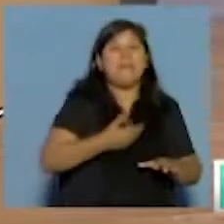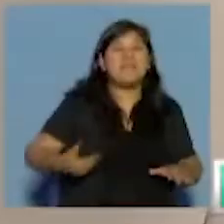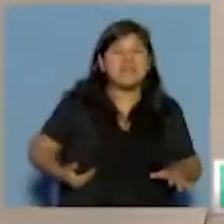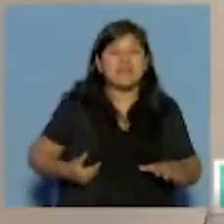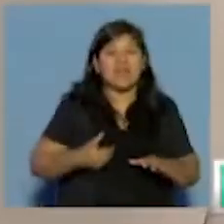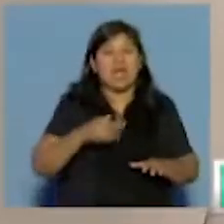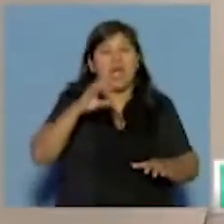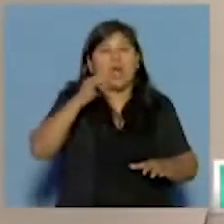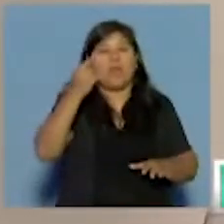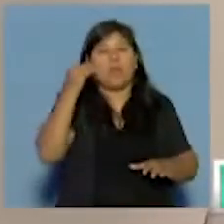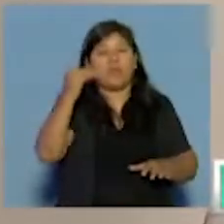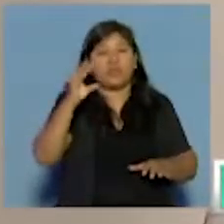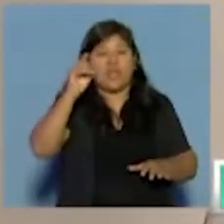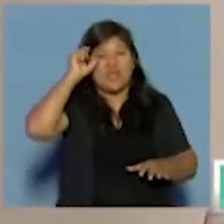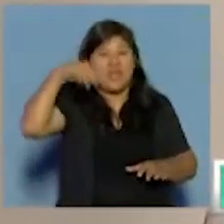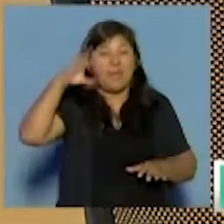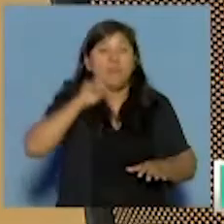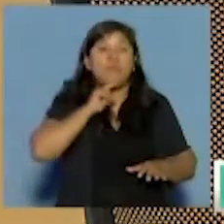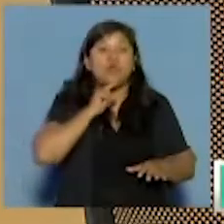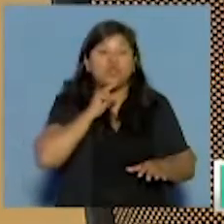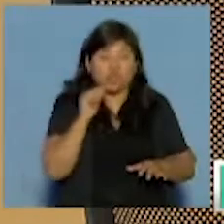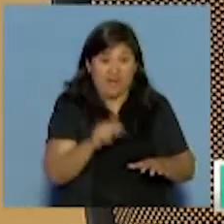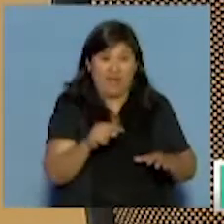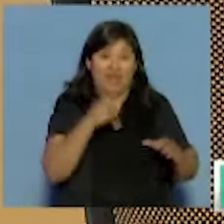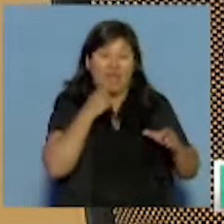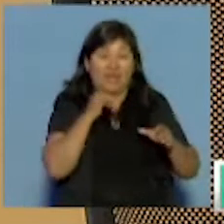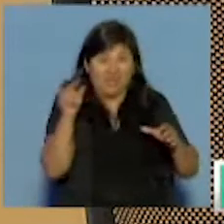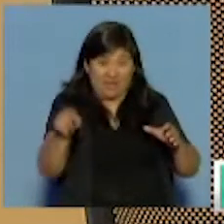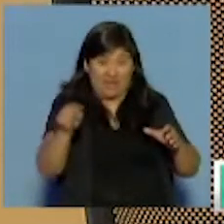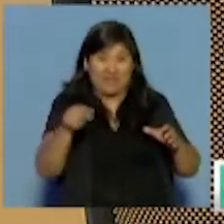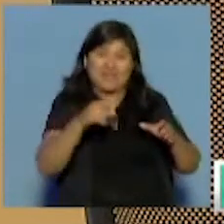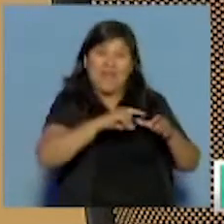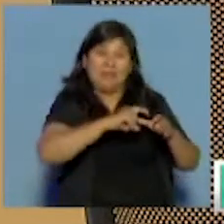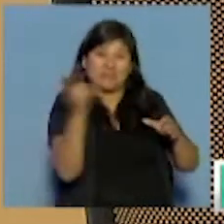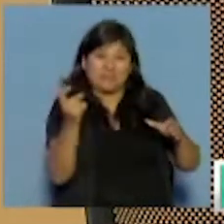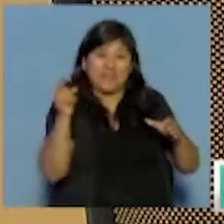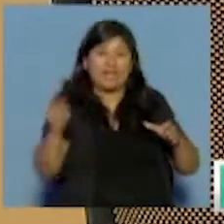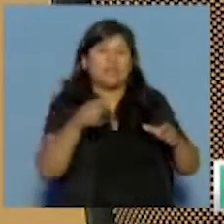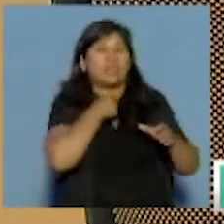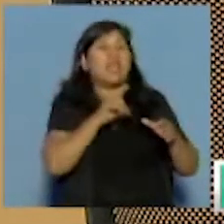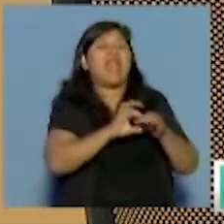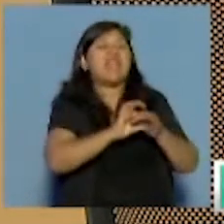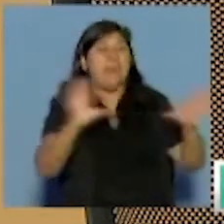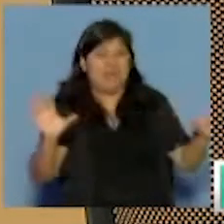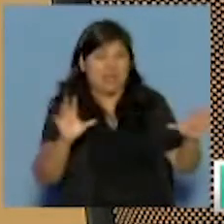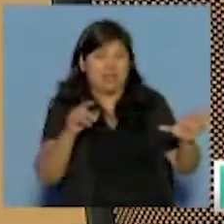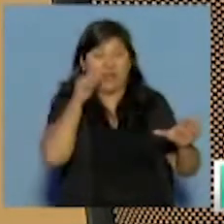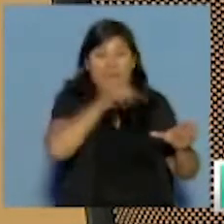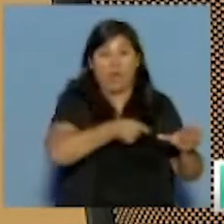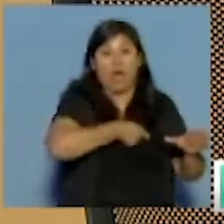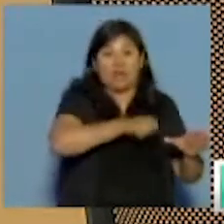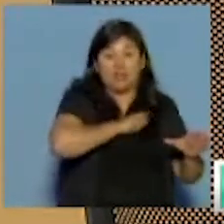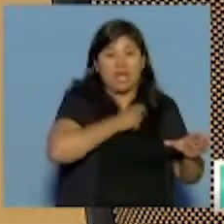él ha declarado la independencia pero bueno el presidente de españa el señor rajoy no la acepta no sólo él sino toda la europa